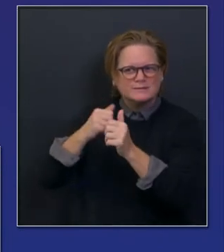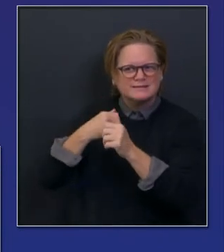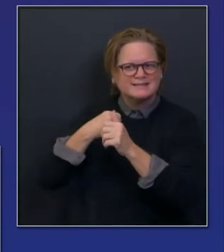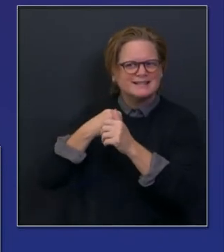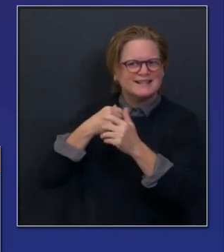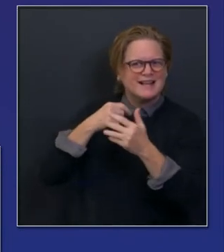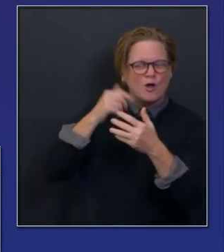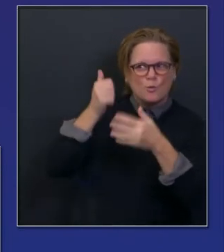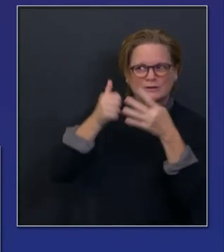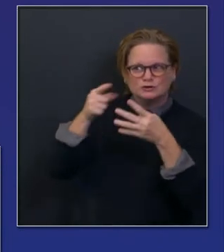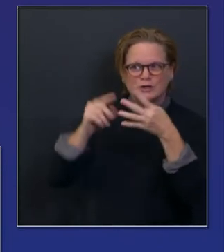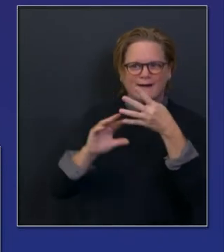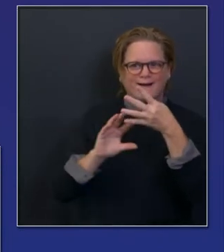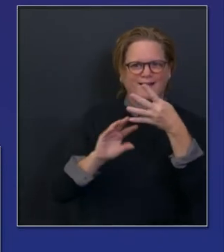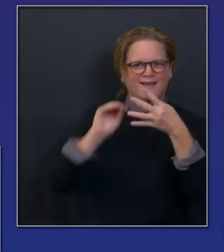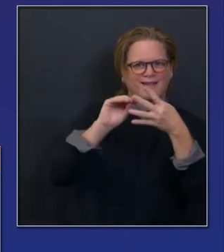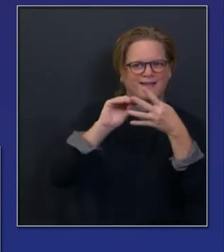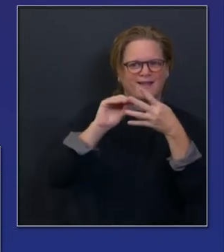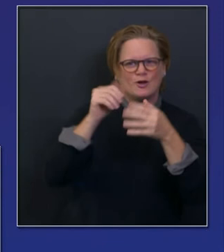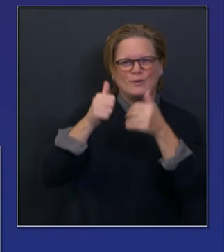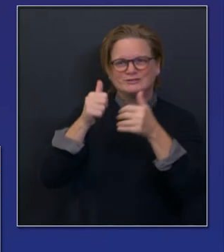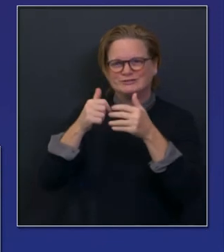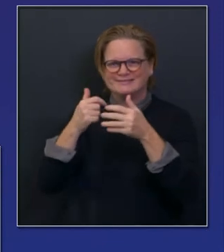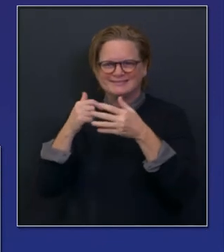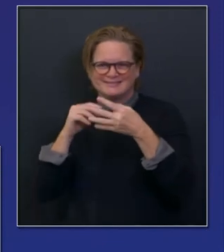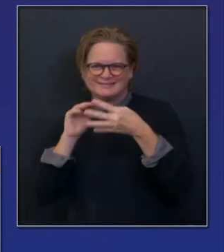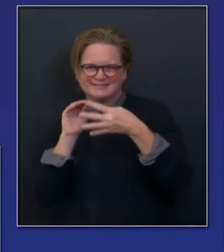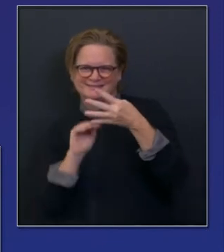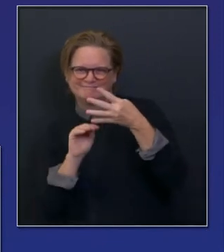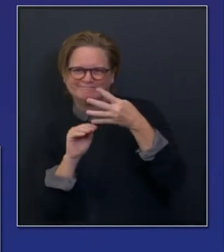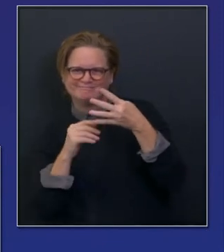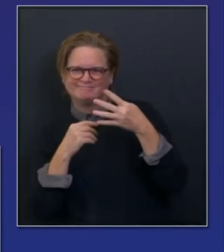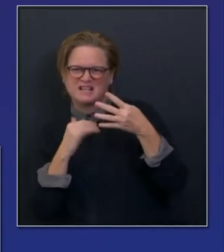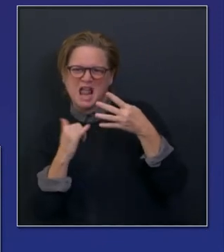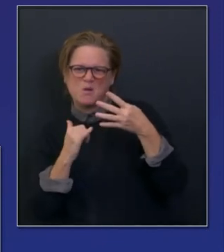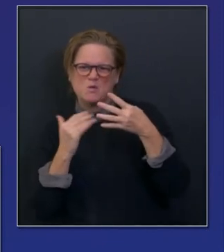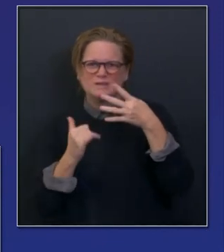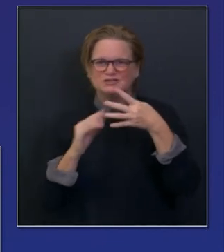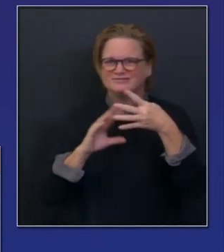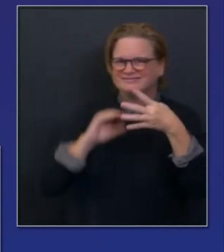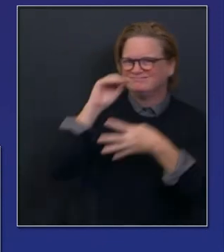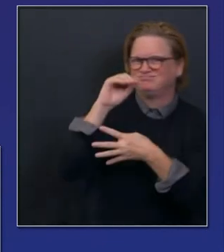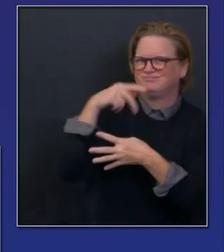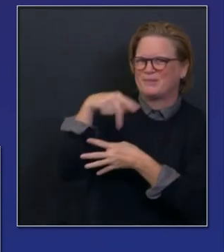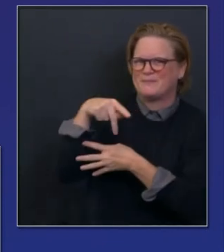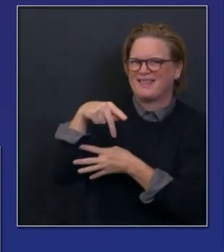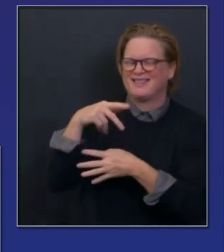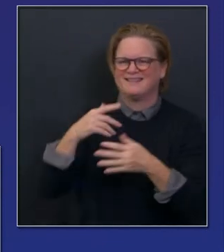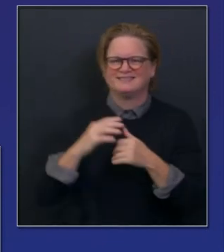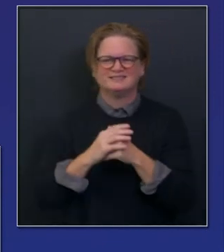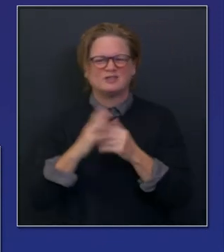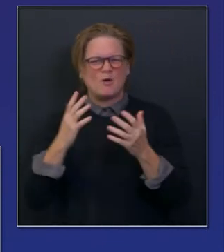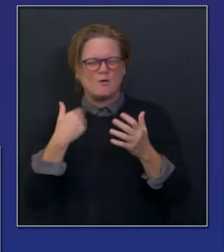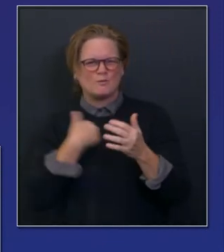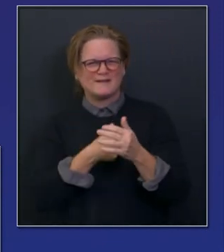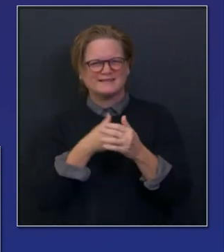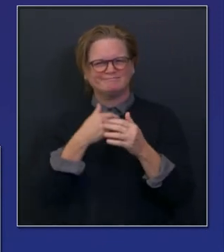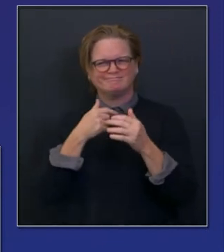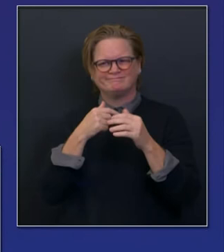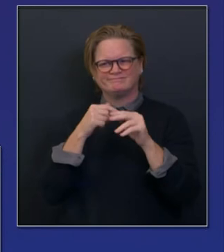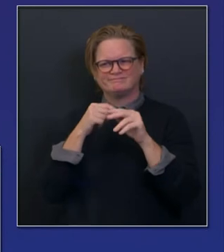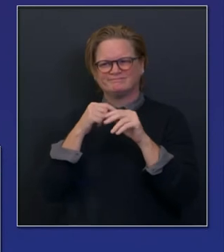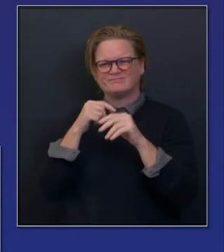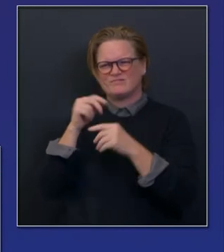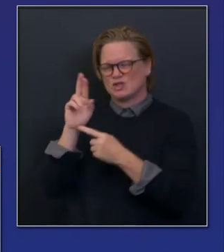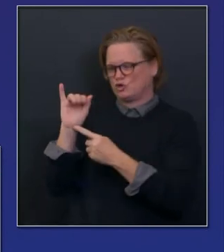morado, naranja, rojo, amarillo. Así que distintos niveles de riesgo desplazándose en niveles distintos en